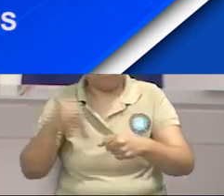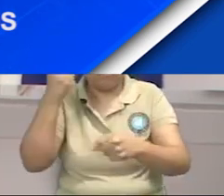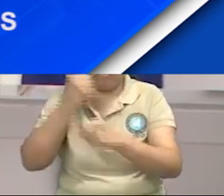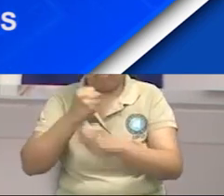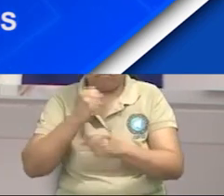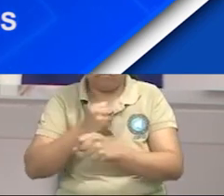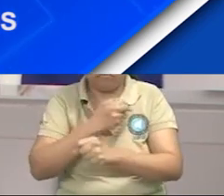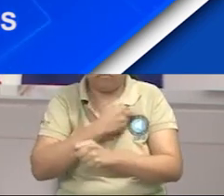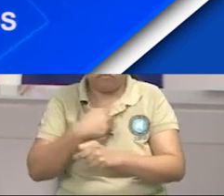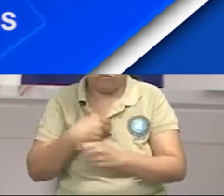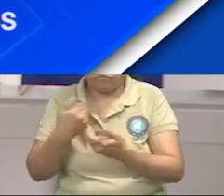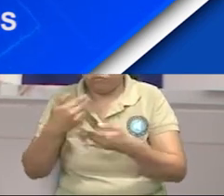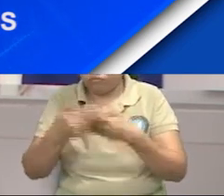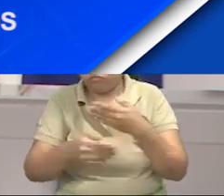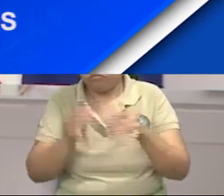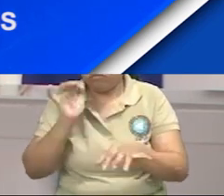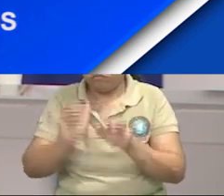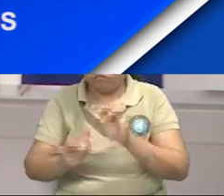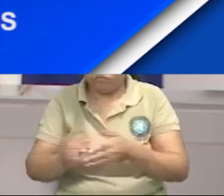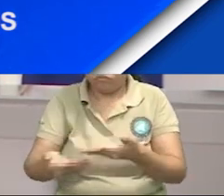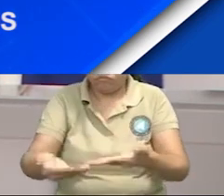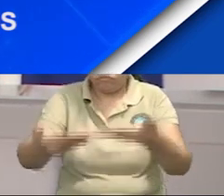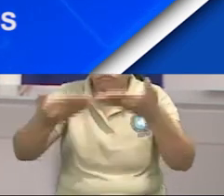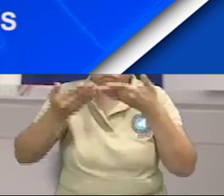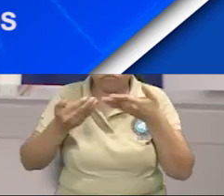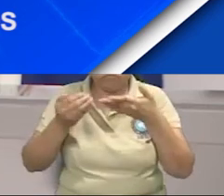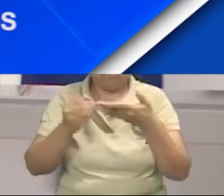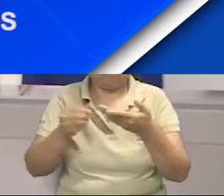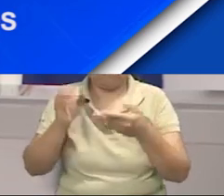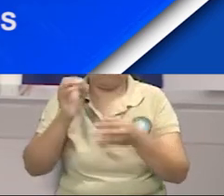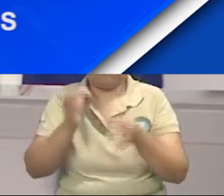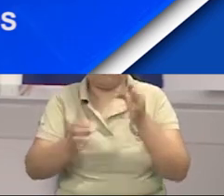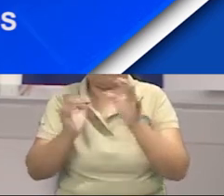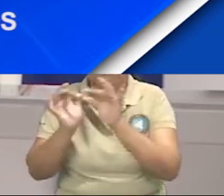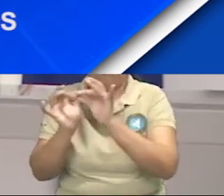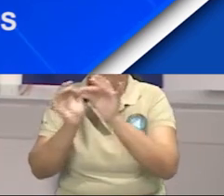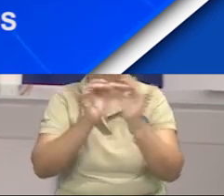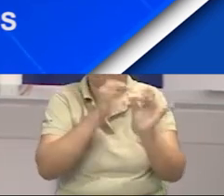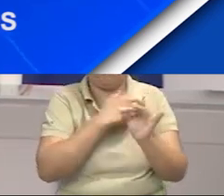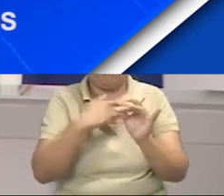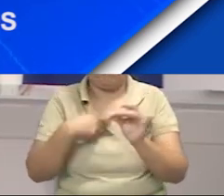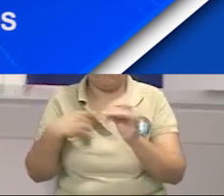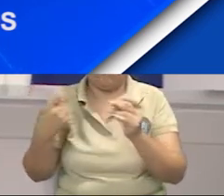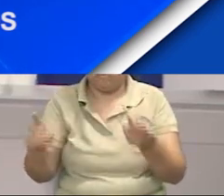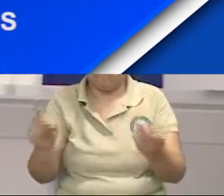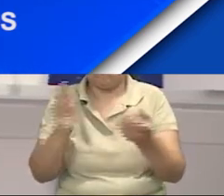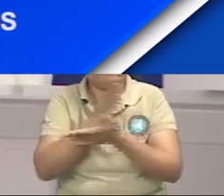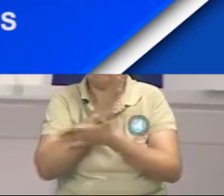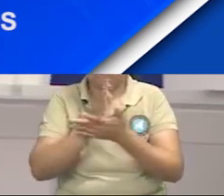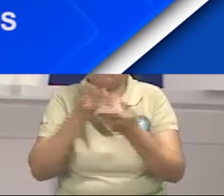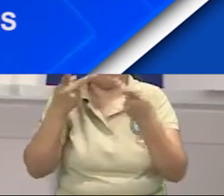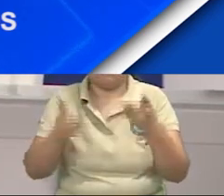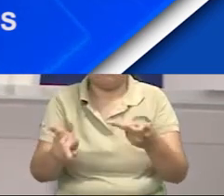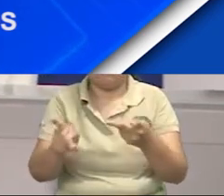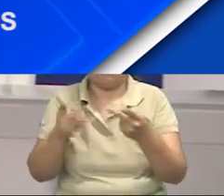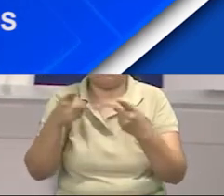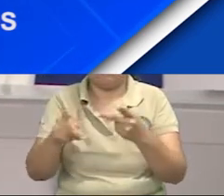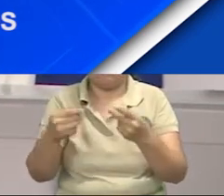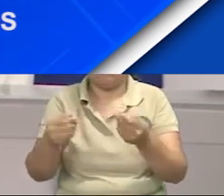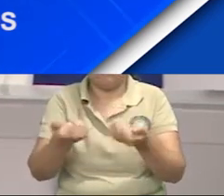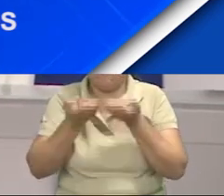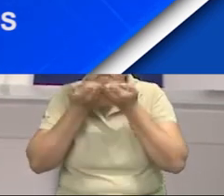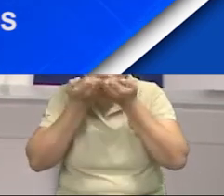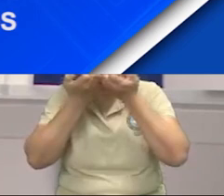ante la secretaria legislativa de la comisión especial de carácter constitucional para